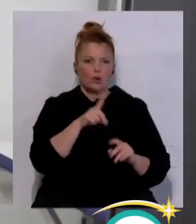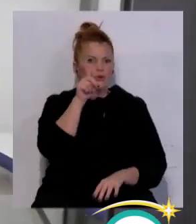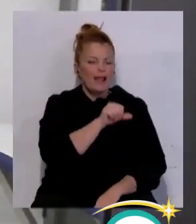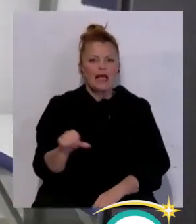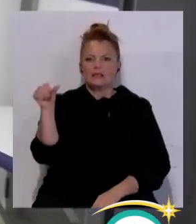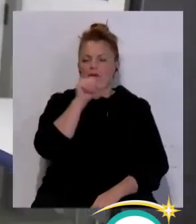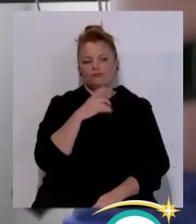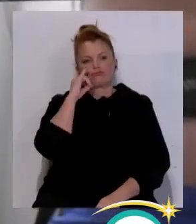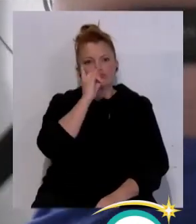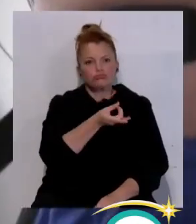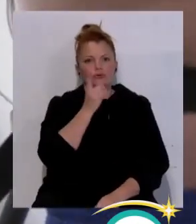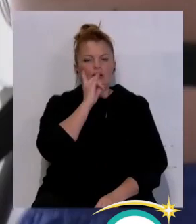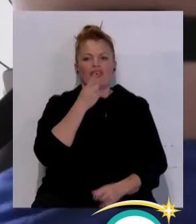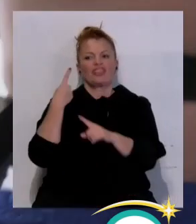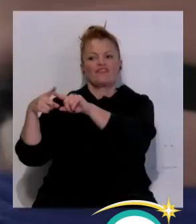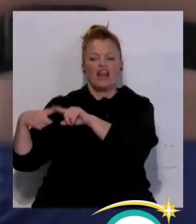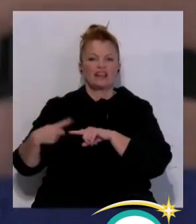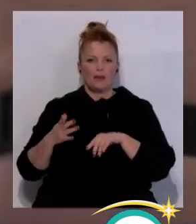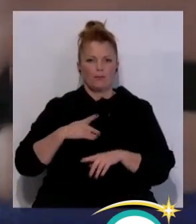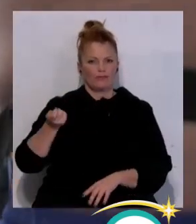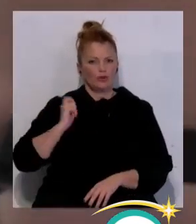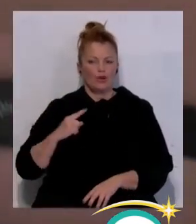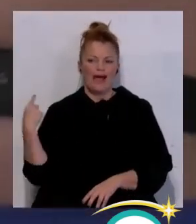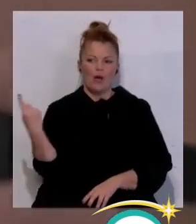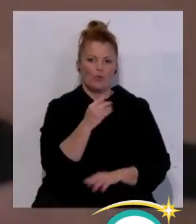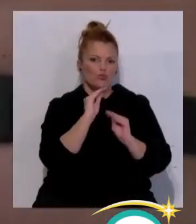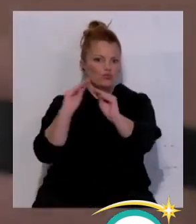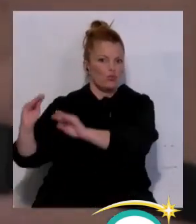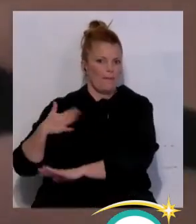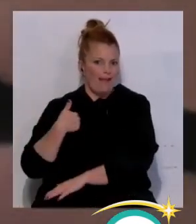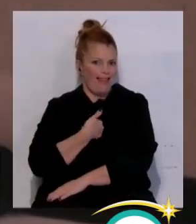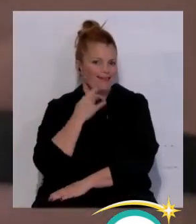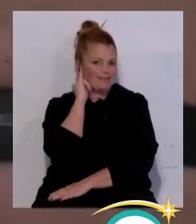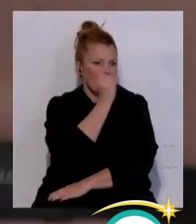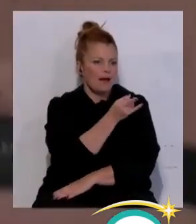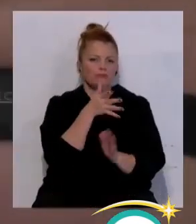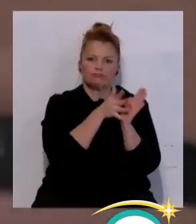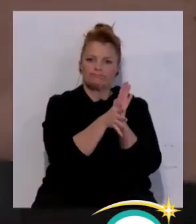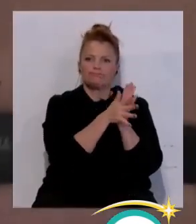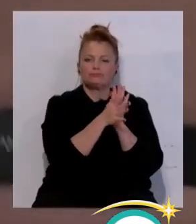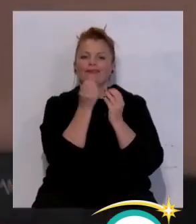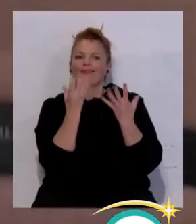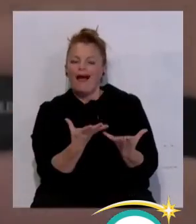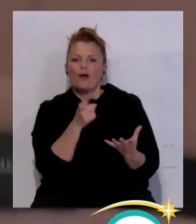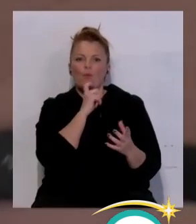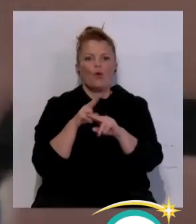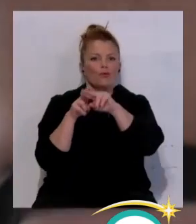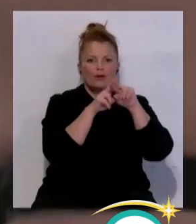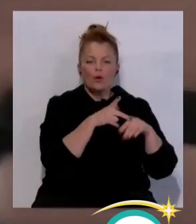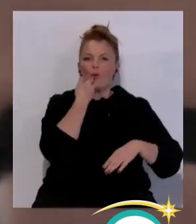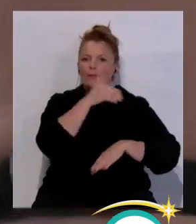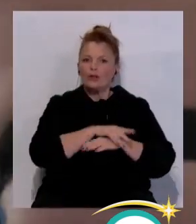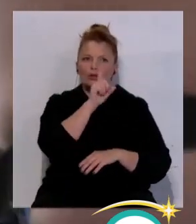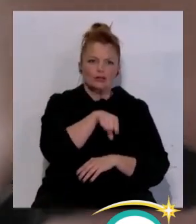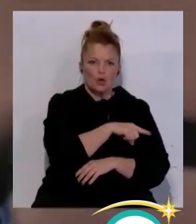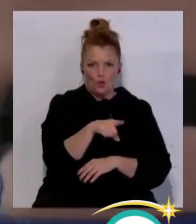semanalmente lo vamos llamando los distintos profesionales, cada uno de nosotros en nuestra faceta, y vemos el paciente qué seguimiento, qué cumplimiento